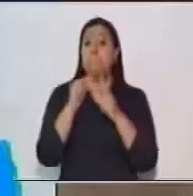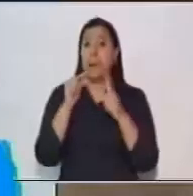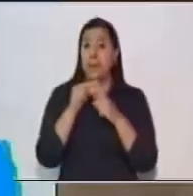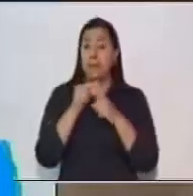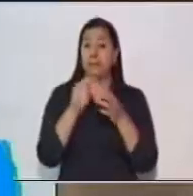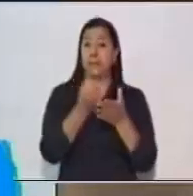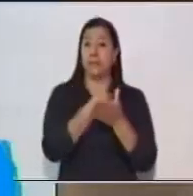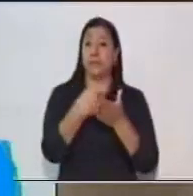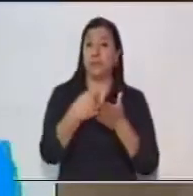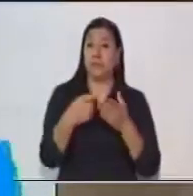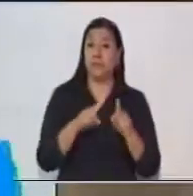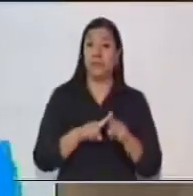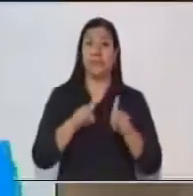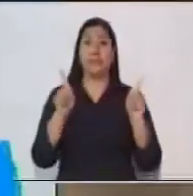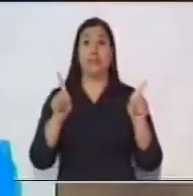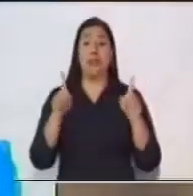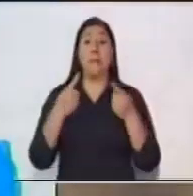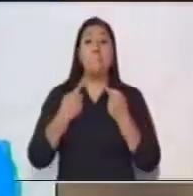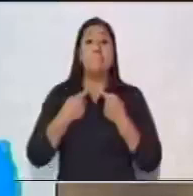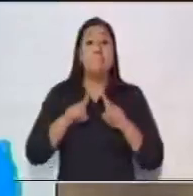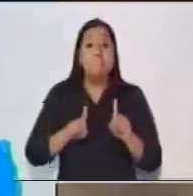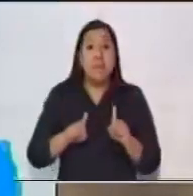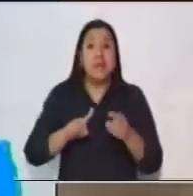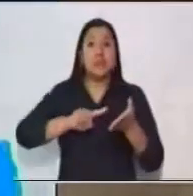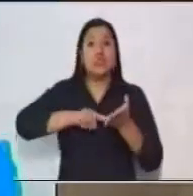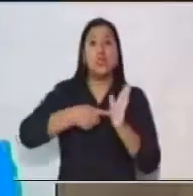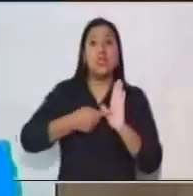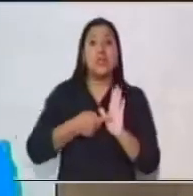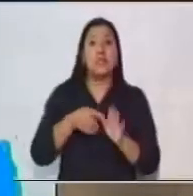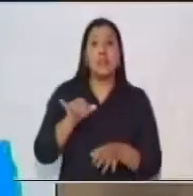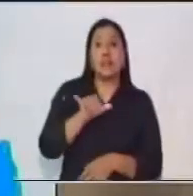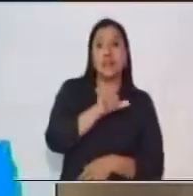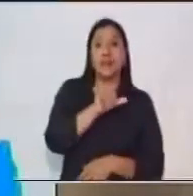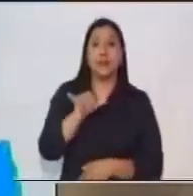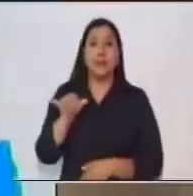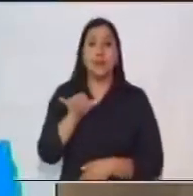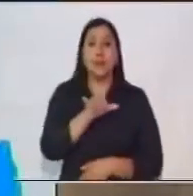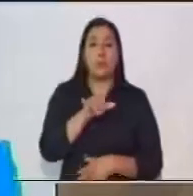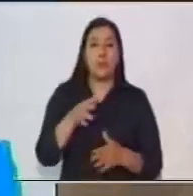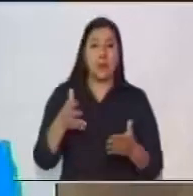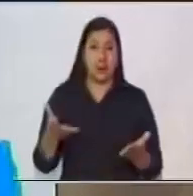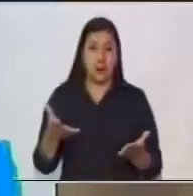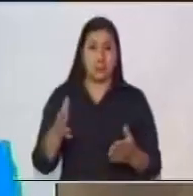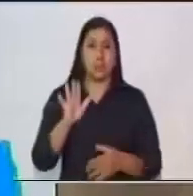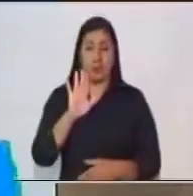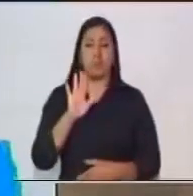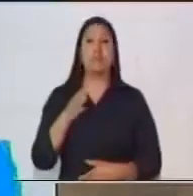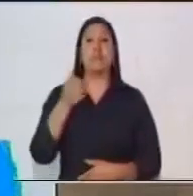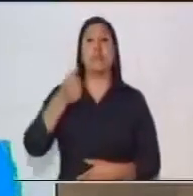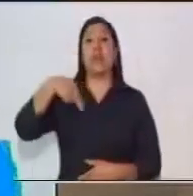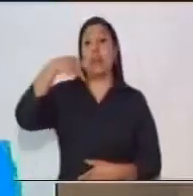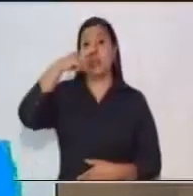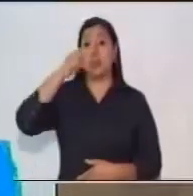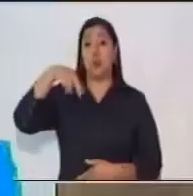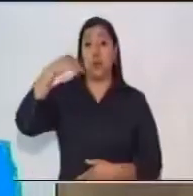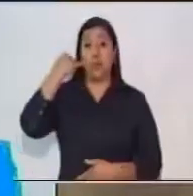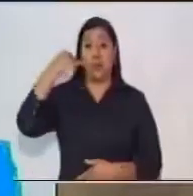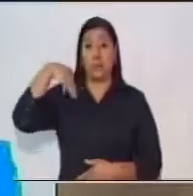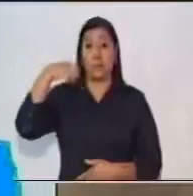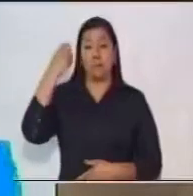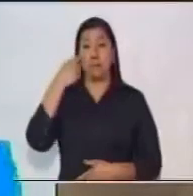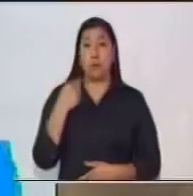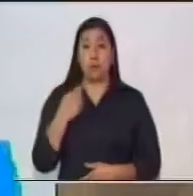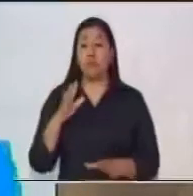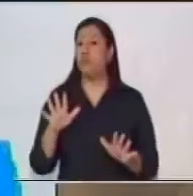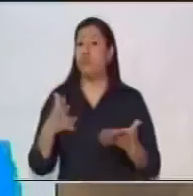escriben diferente, pero su significado es parecido. Y los antónimos son palabras